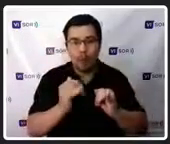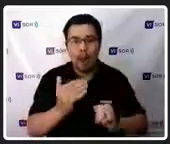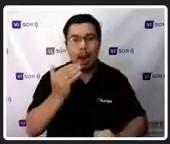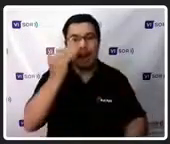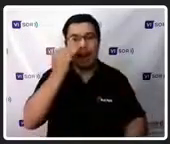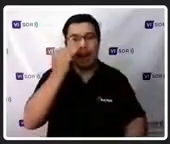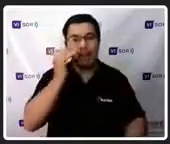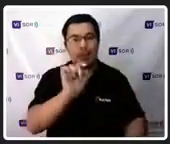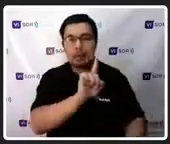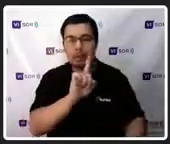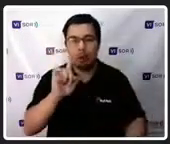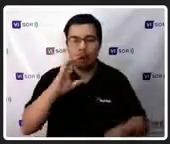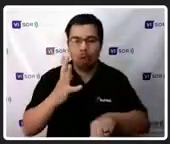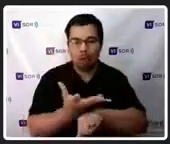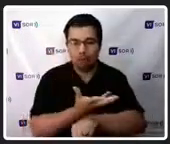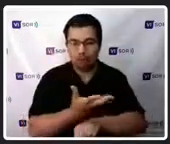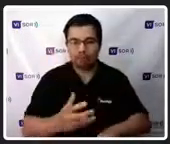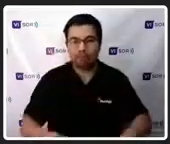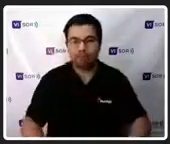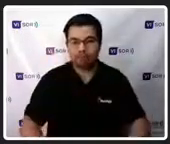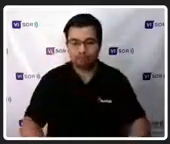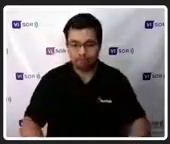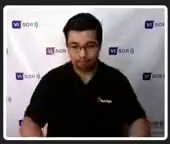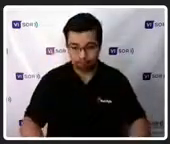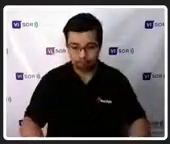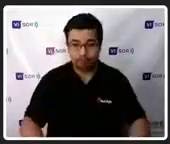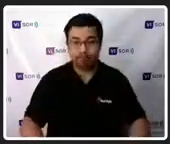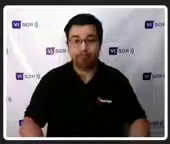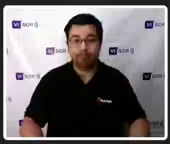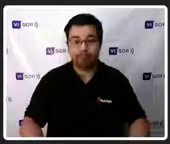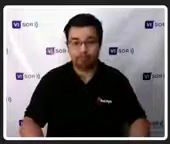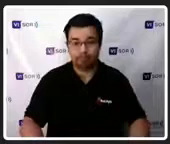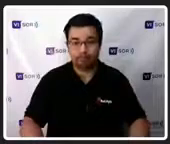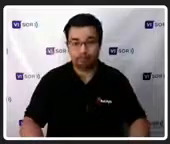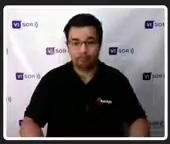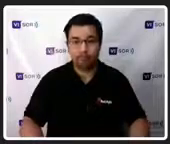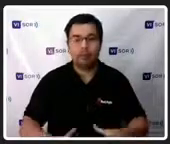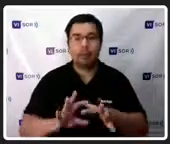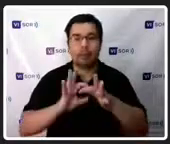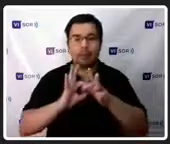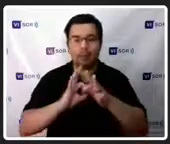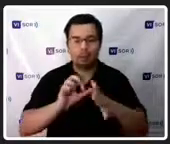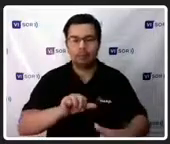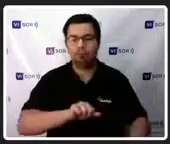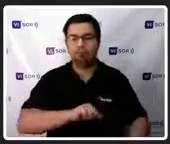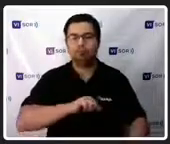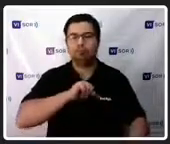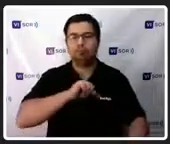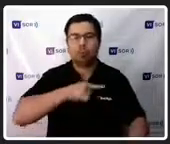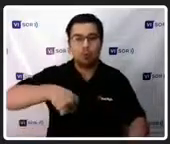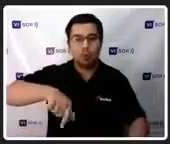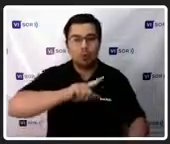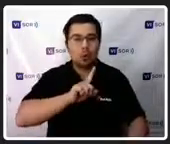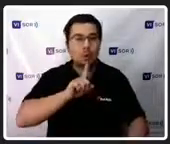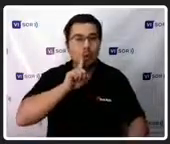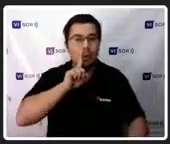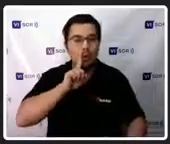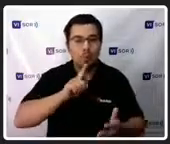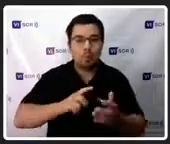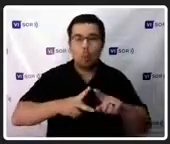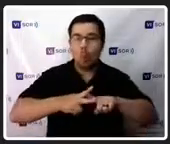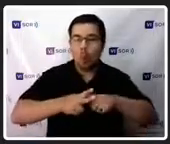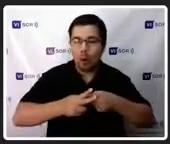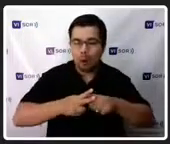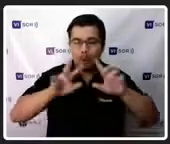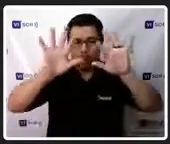y con mucho orgullo lo digo, nosotros tenemos una herramienta digital que mide casi en tiempo real cómo